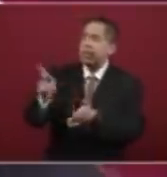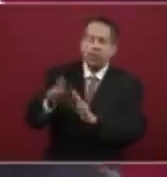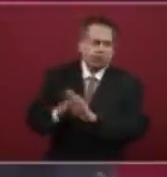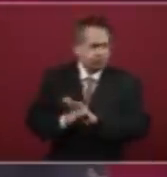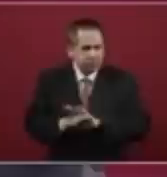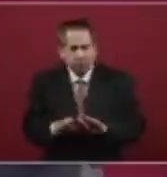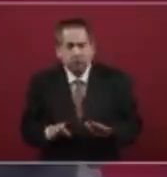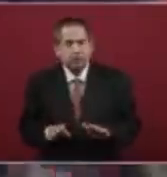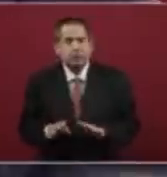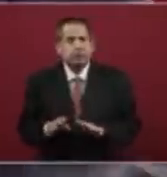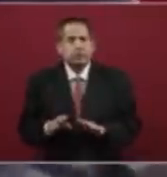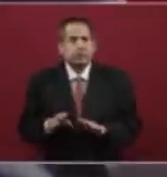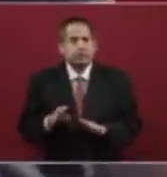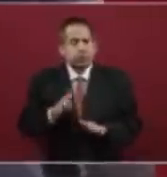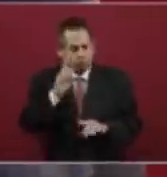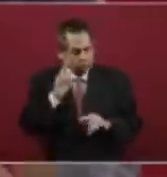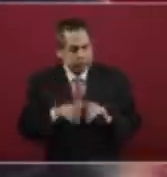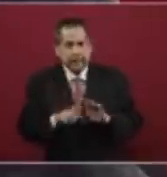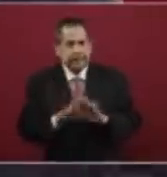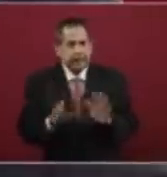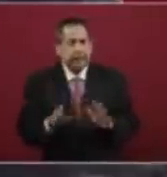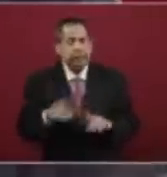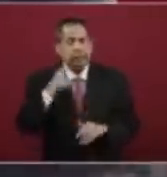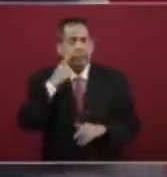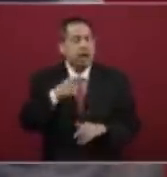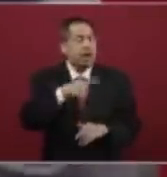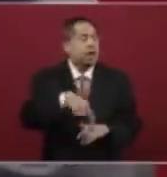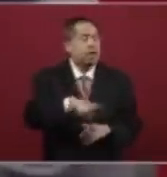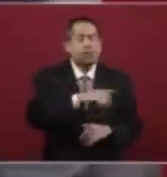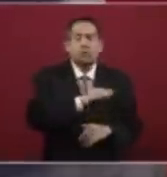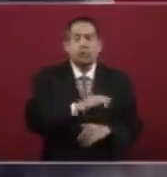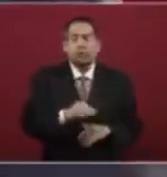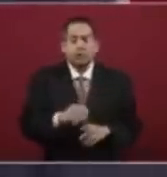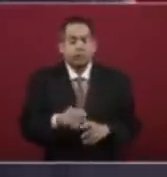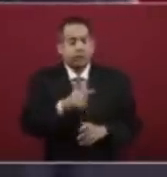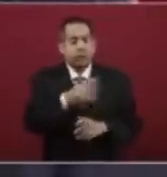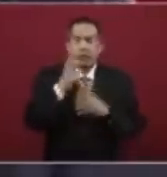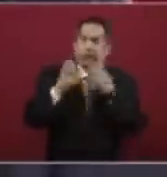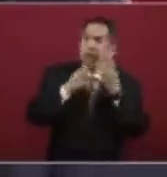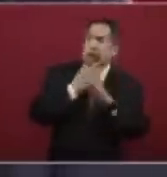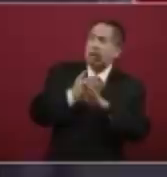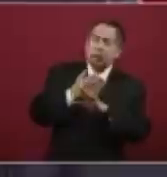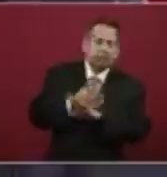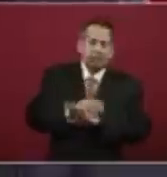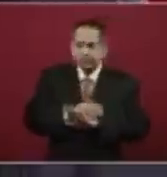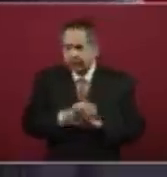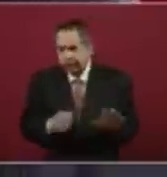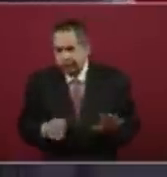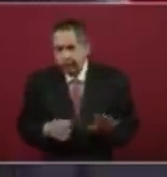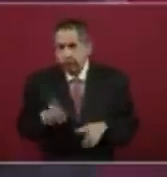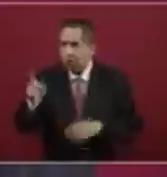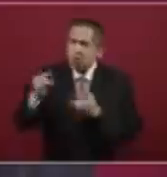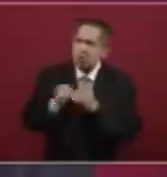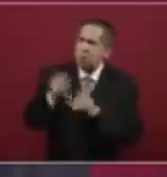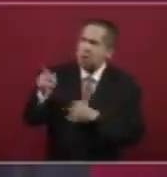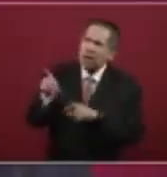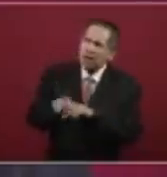para que puedan vociferar de que somos